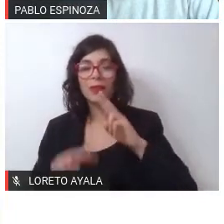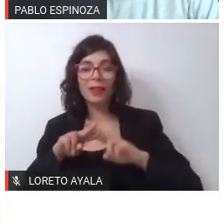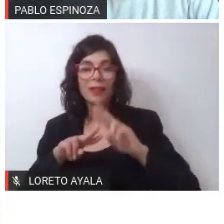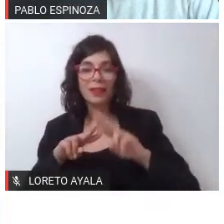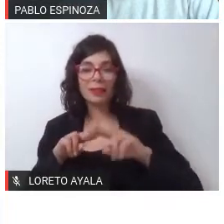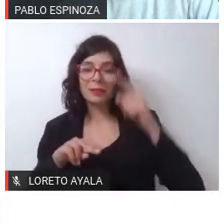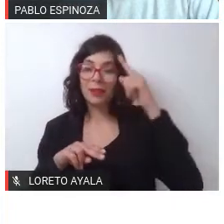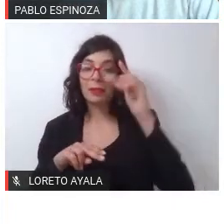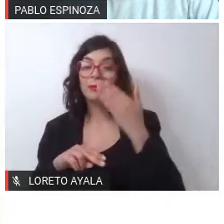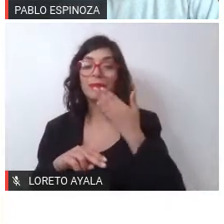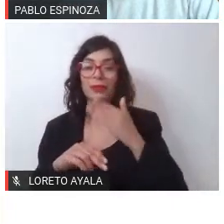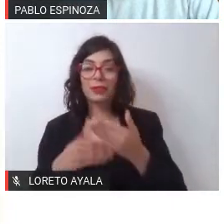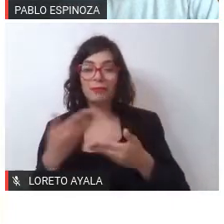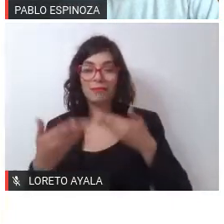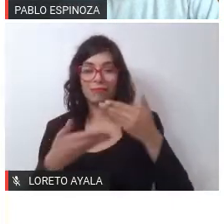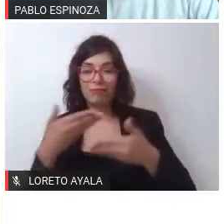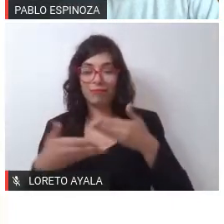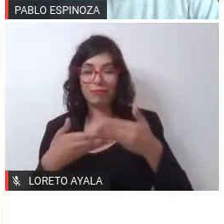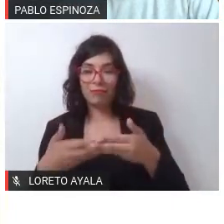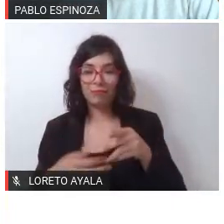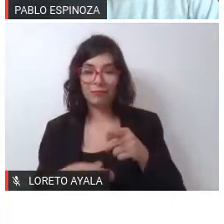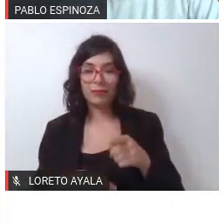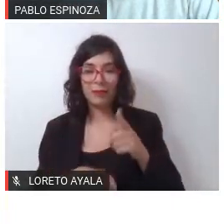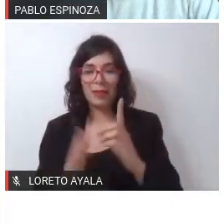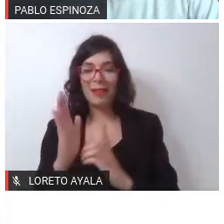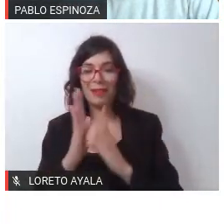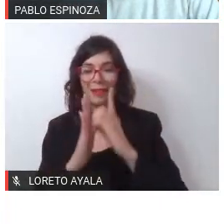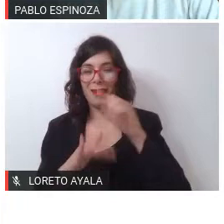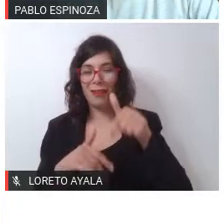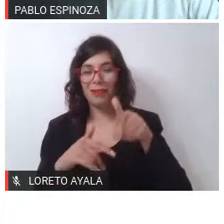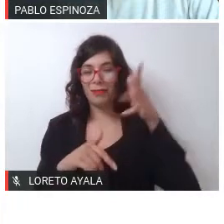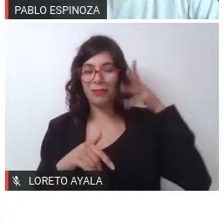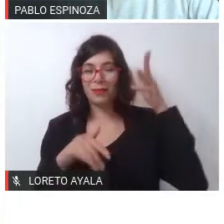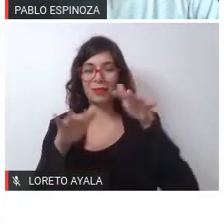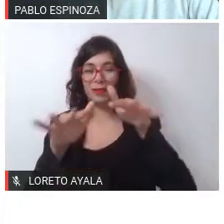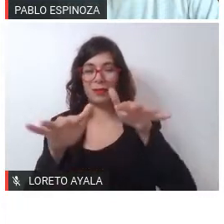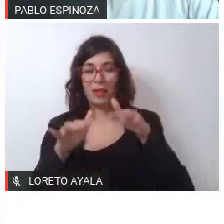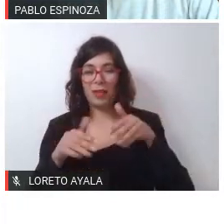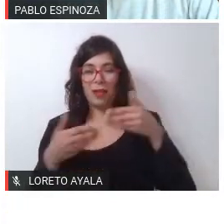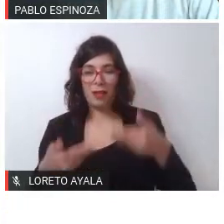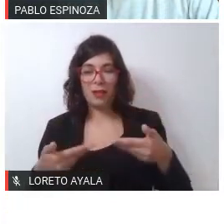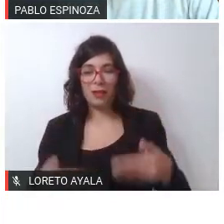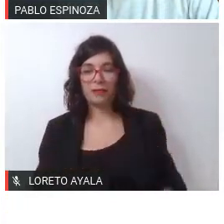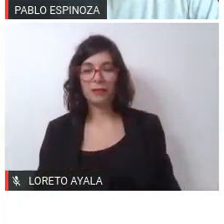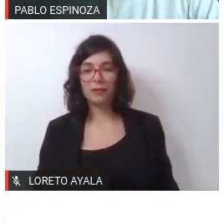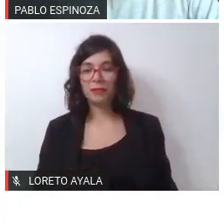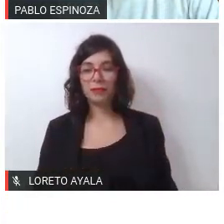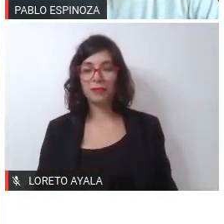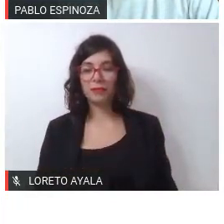cómo se desarrolla este seminario. ¿Ya? Vamos a ver si